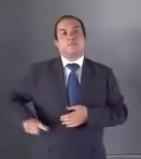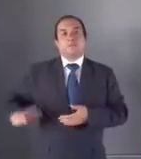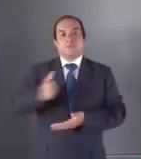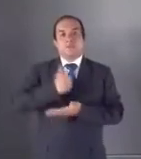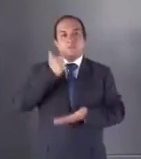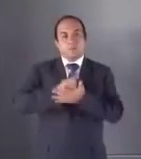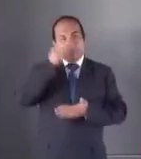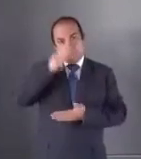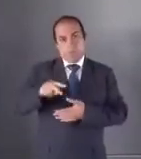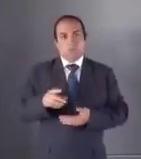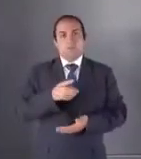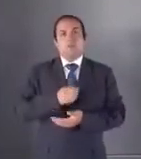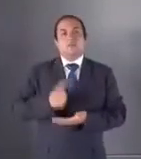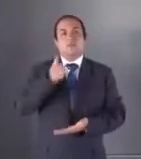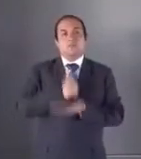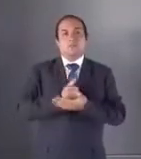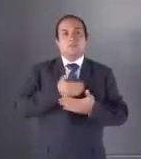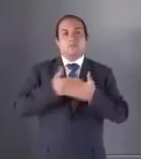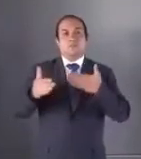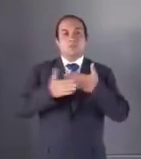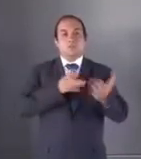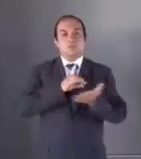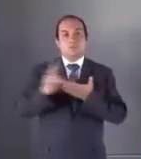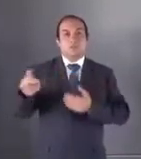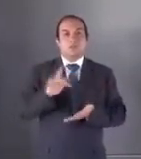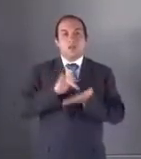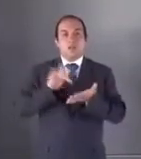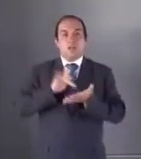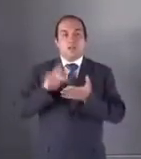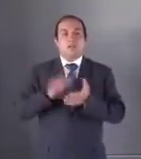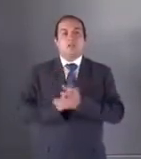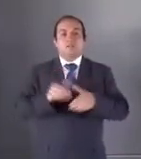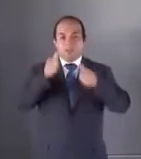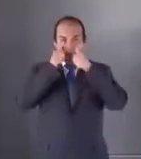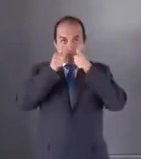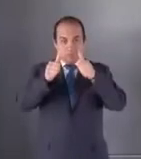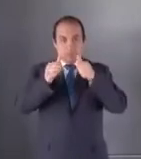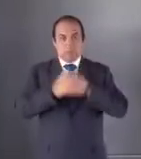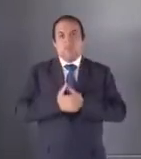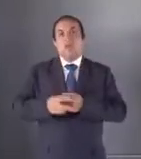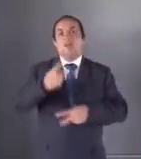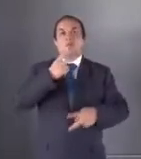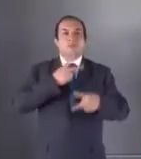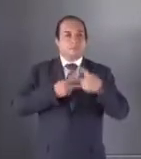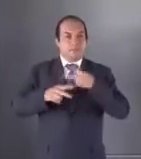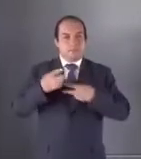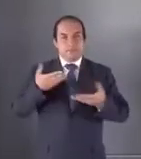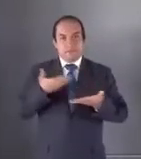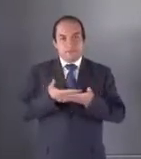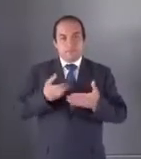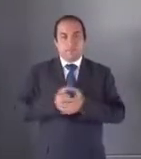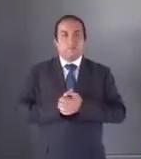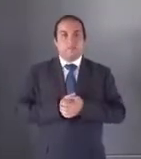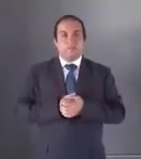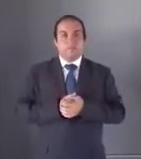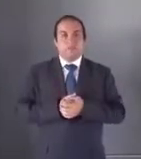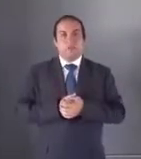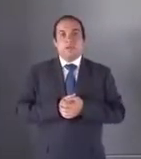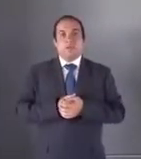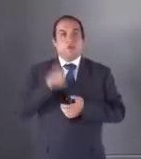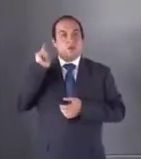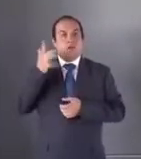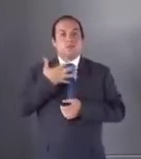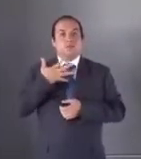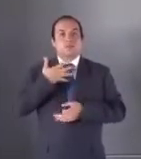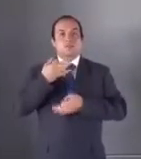de México, ciudad innovadora y de derechos, agradece su fina atención y gentil asistencia, deseando que sigan teniendo todas